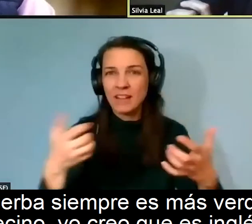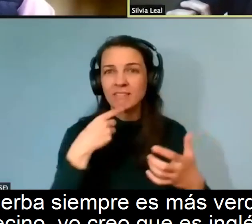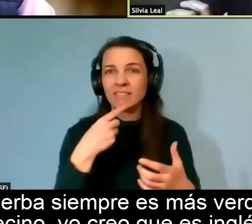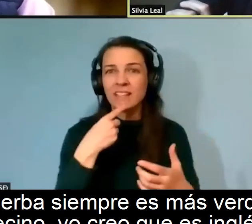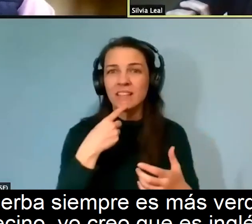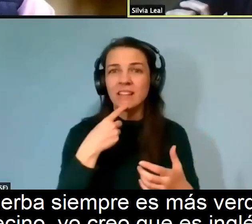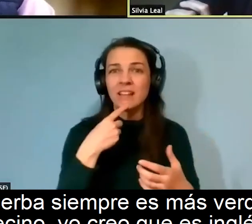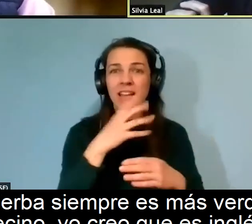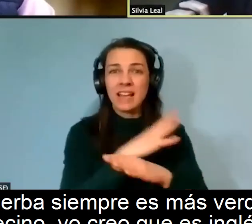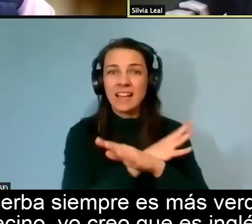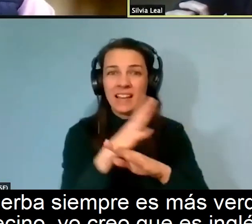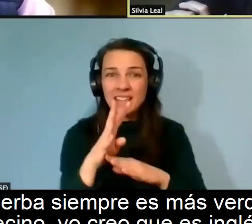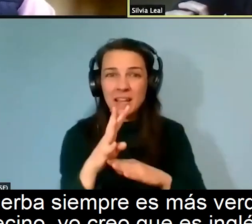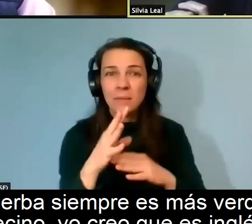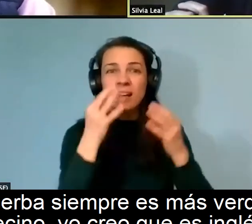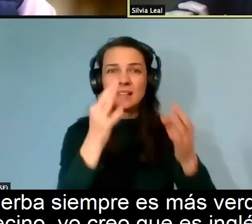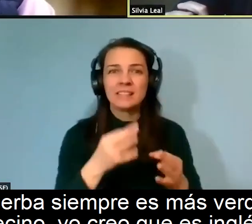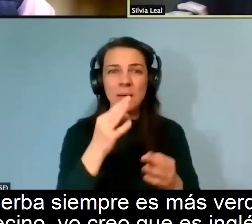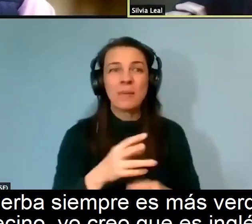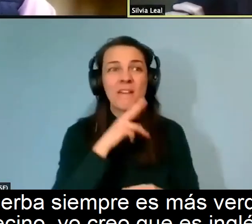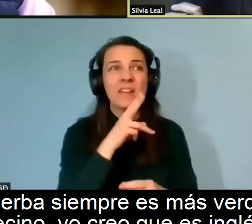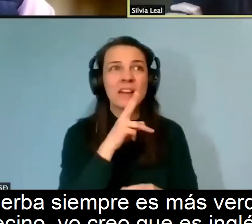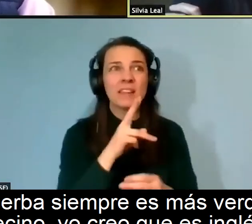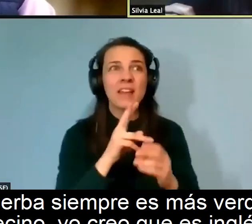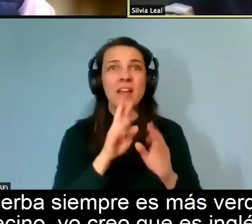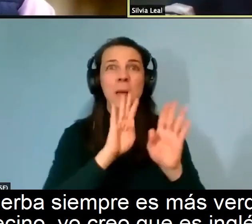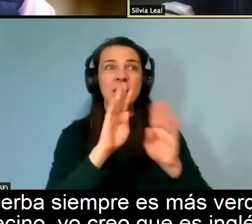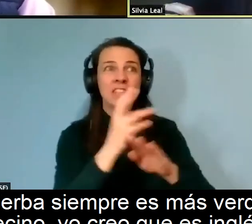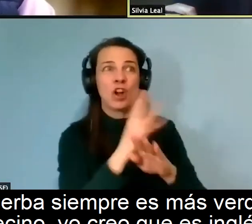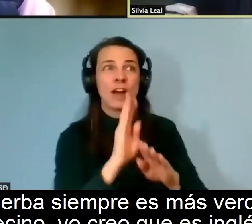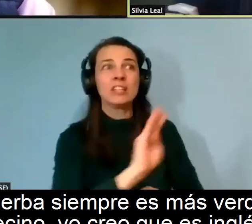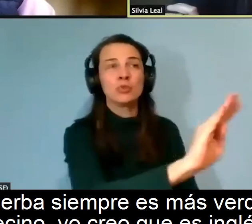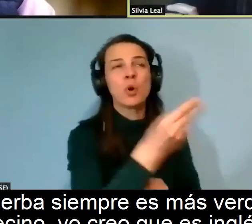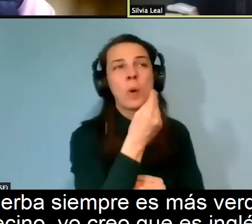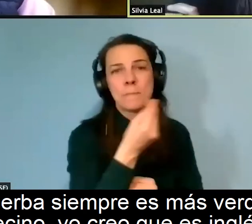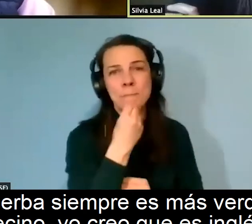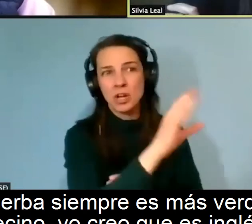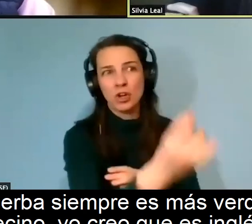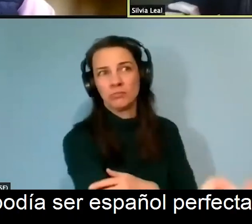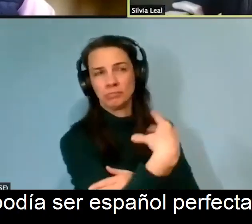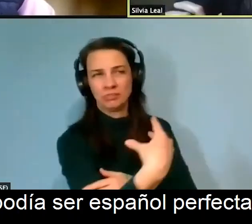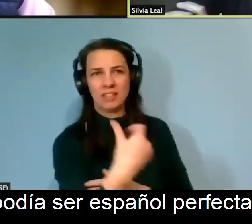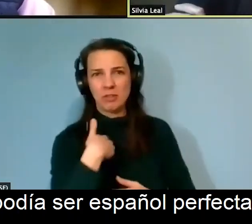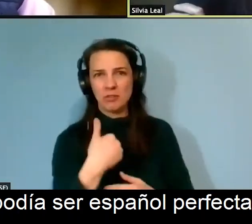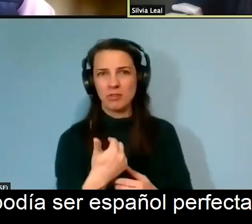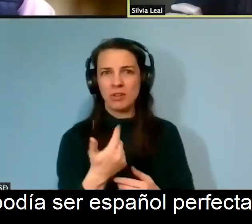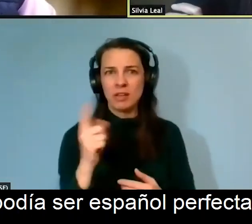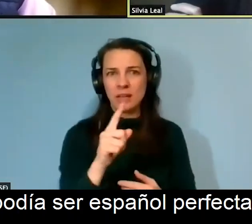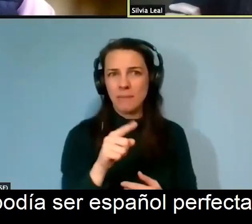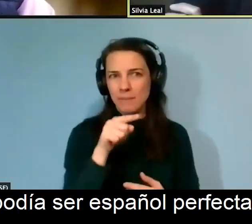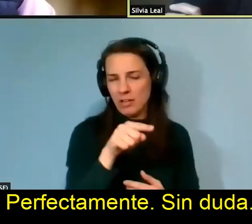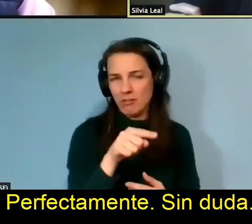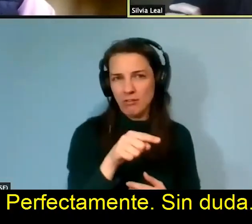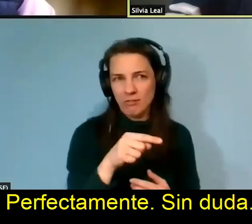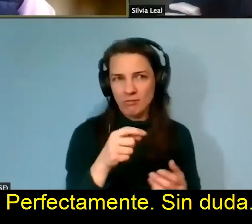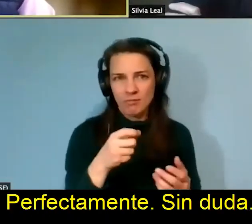hierba siempre es más verde en el jardín del vecino, ¿no? Es que yo creo que es inglés, sin duda. pero es que podía ser español